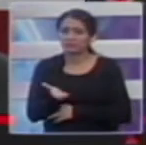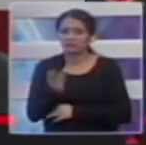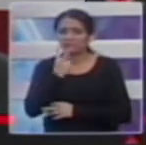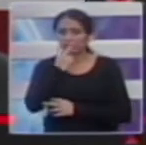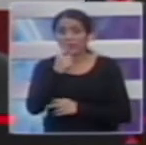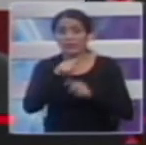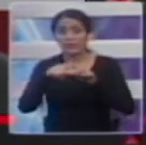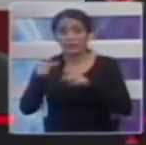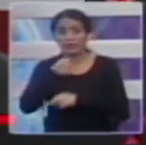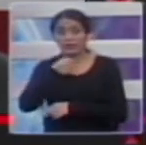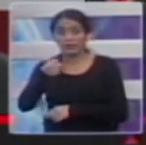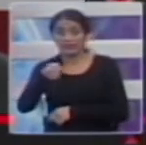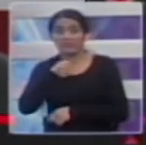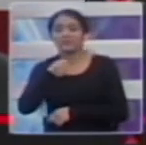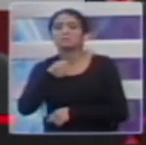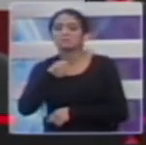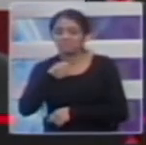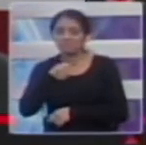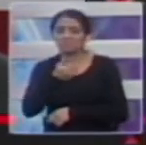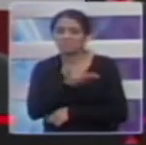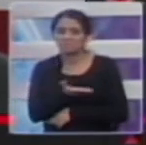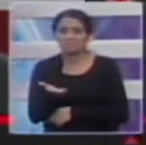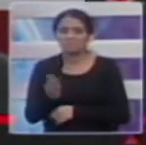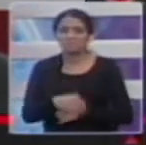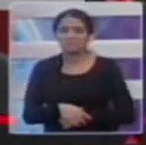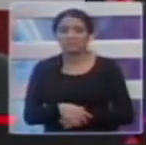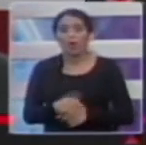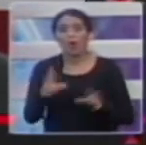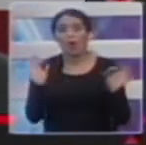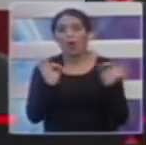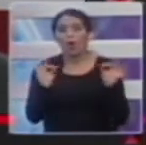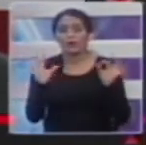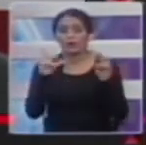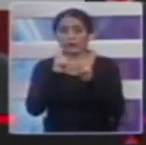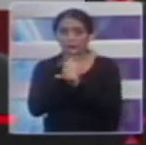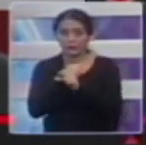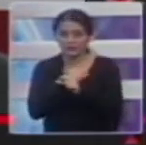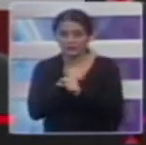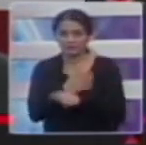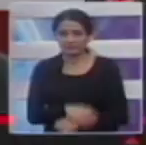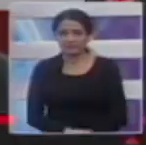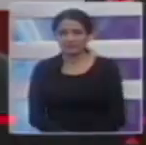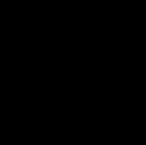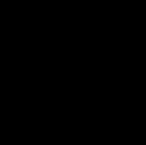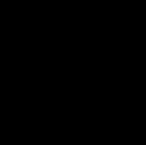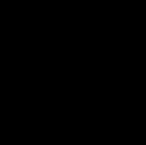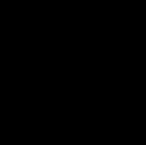una de las notas que salen en nuestro programa. Pueden seguirnos también en Twitter en @enbogaese.